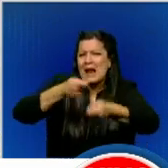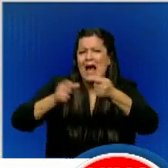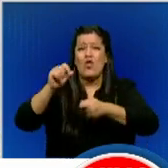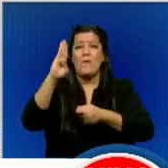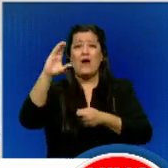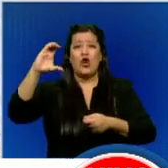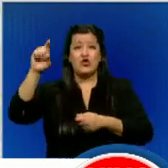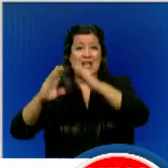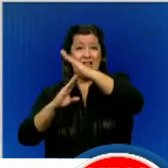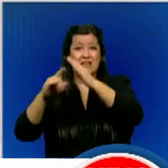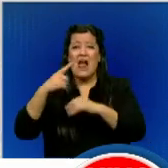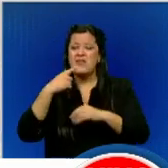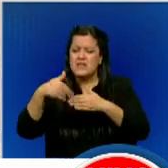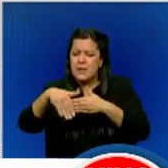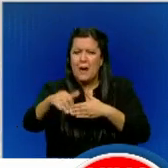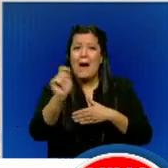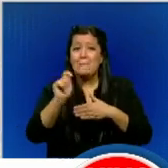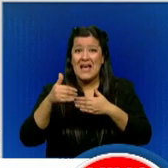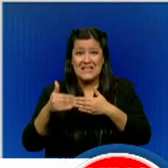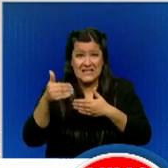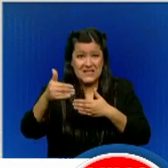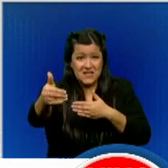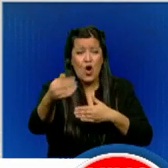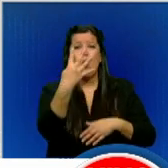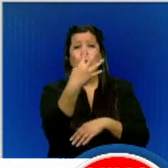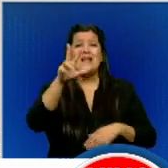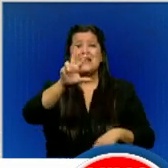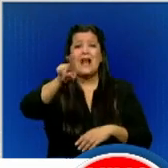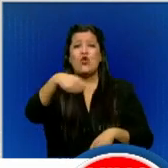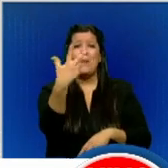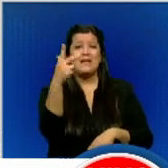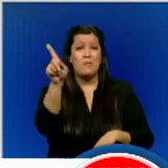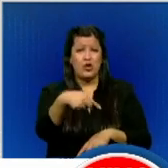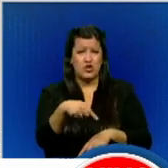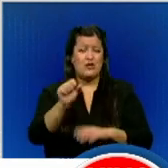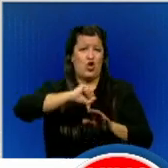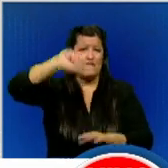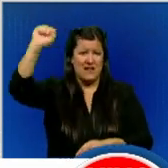central dice para los próximos meses 43 3%